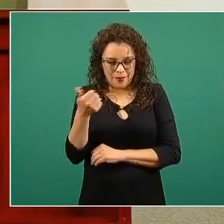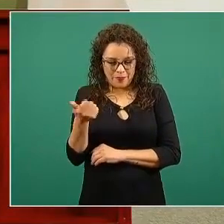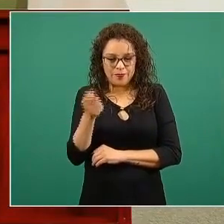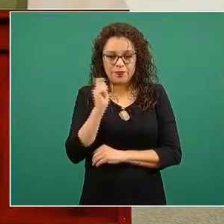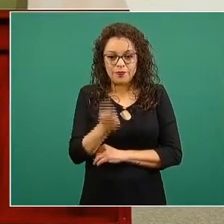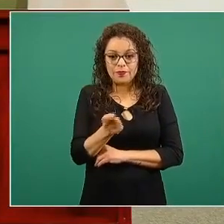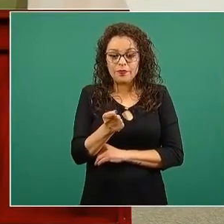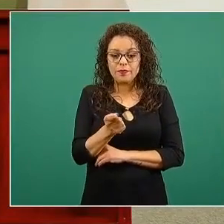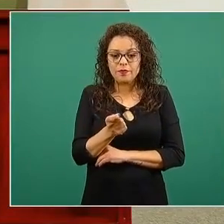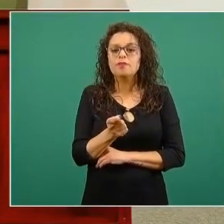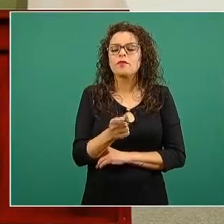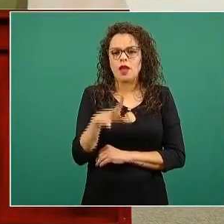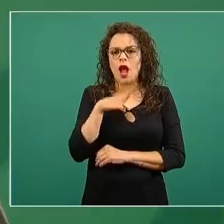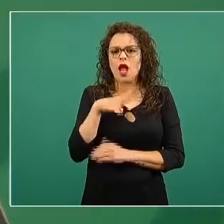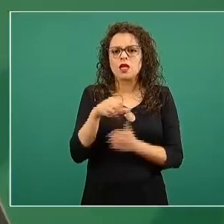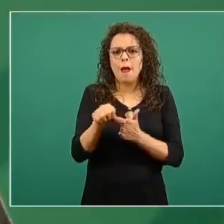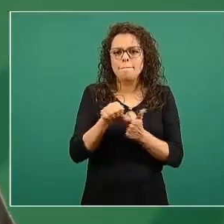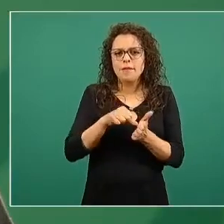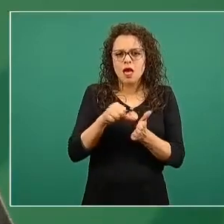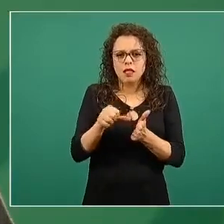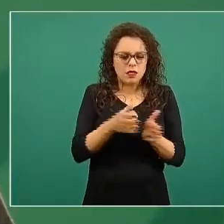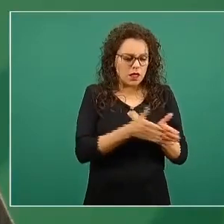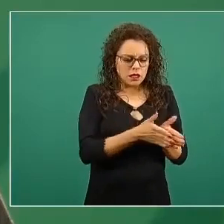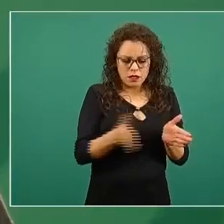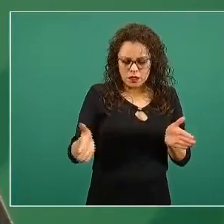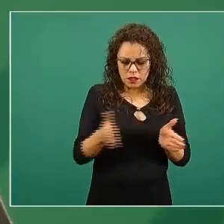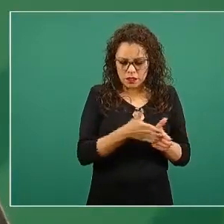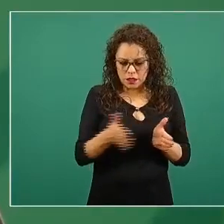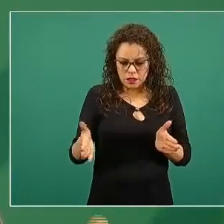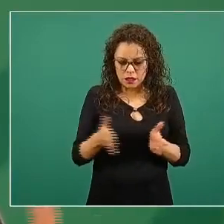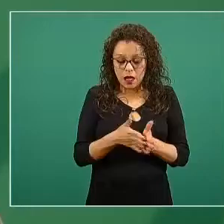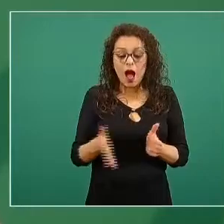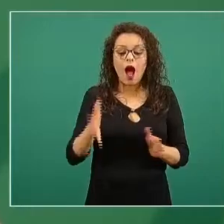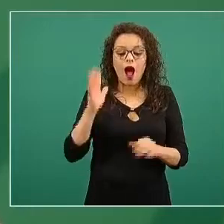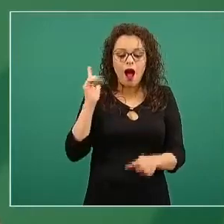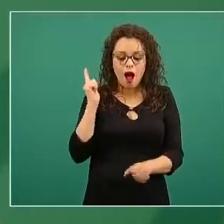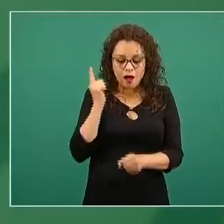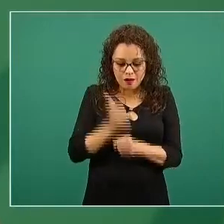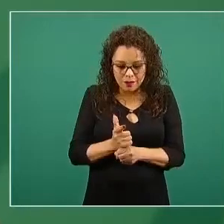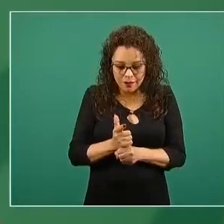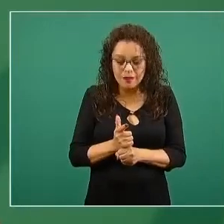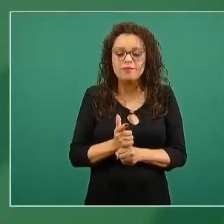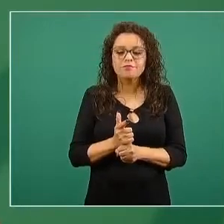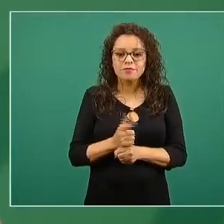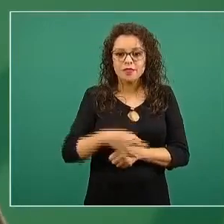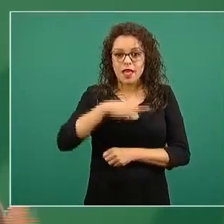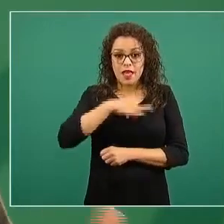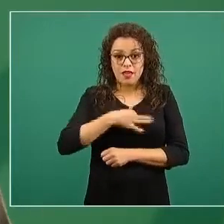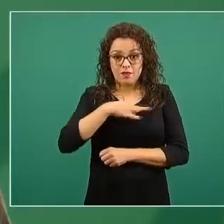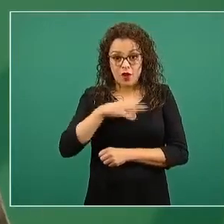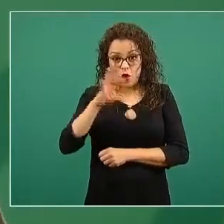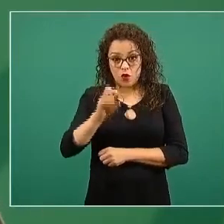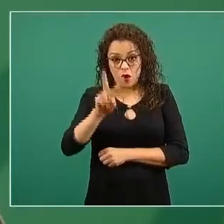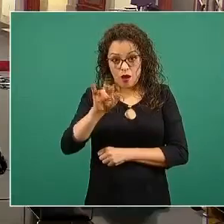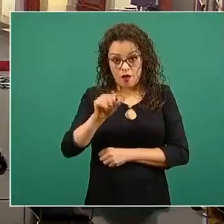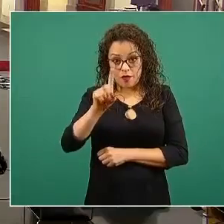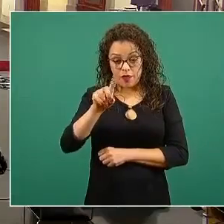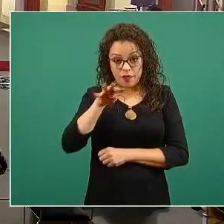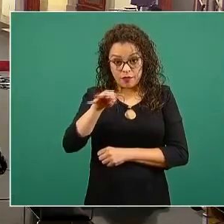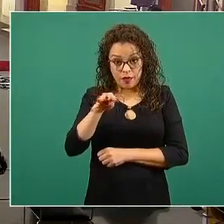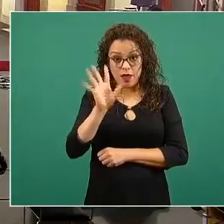ciertos meses en los que se ha podido comprobar que una infección de COVID-19 genera una